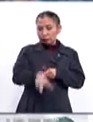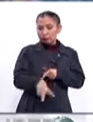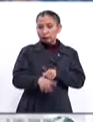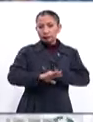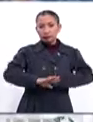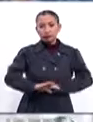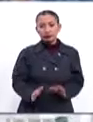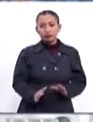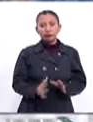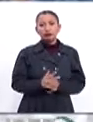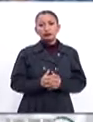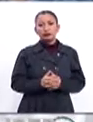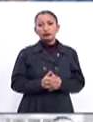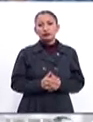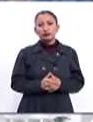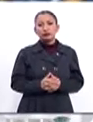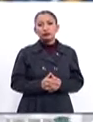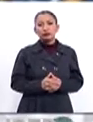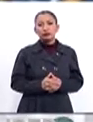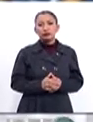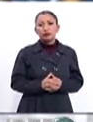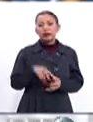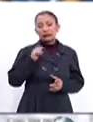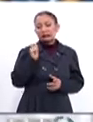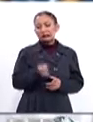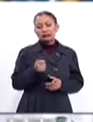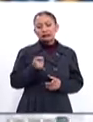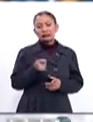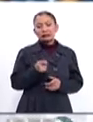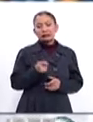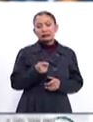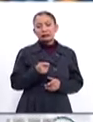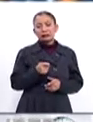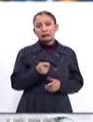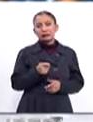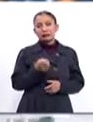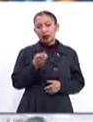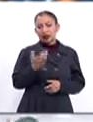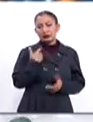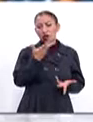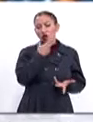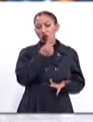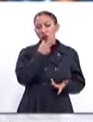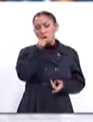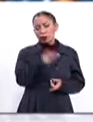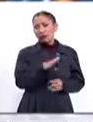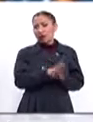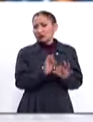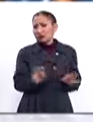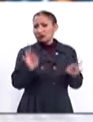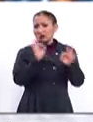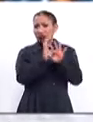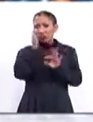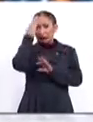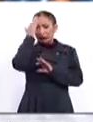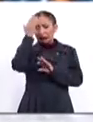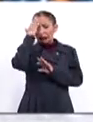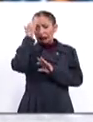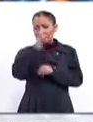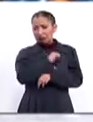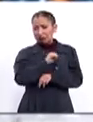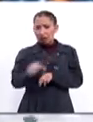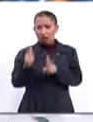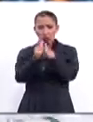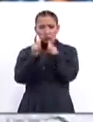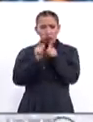cierto es lo que significaba este capo, uno de los más importantes